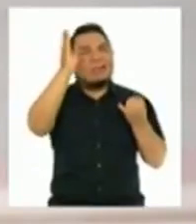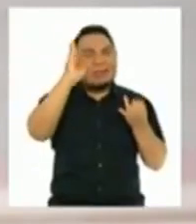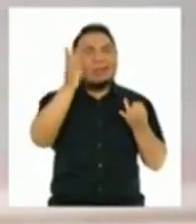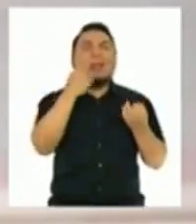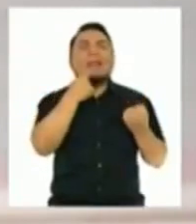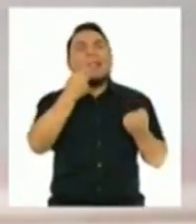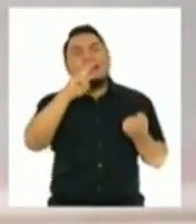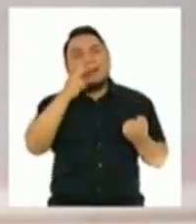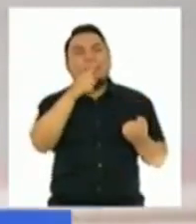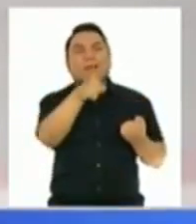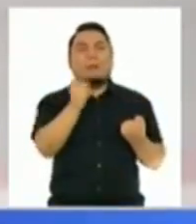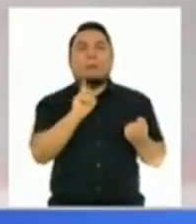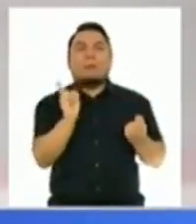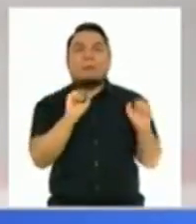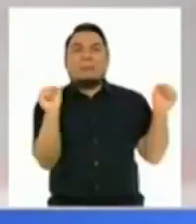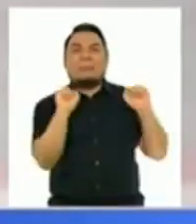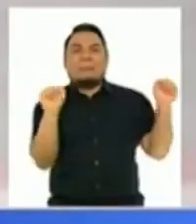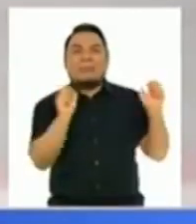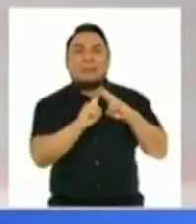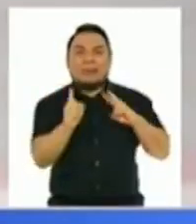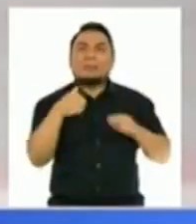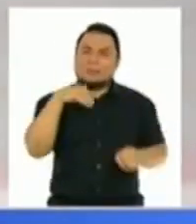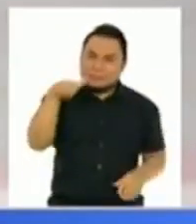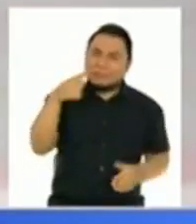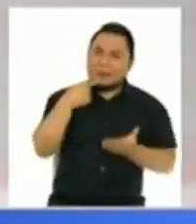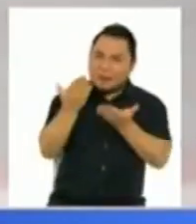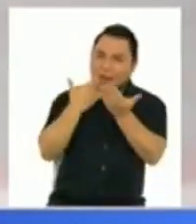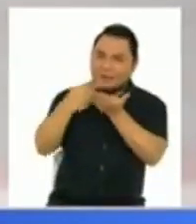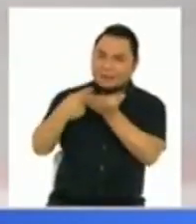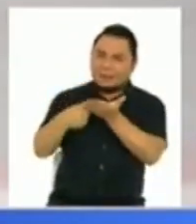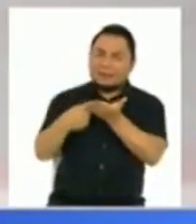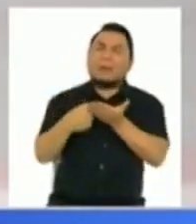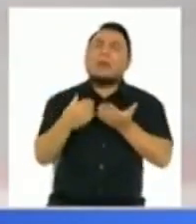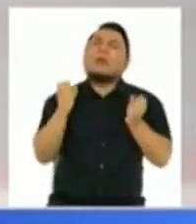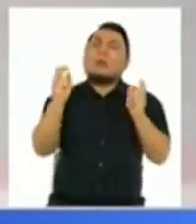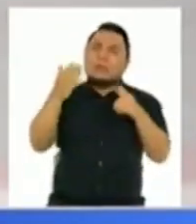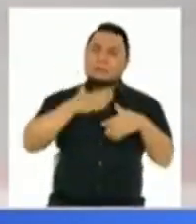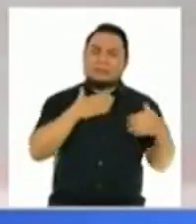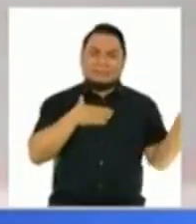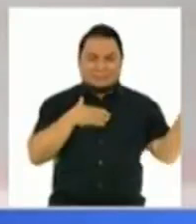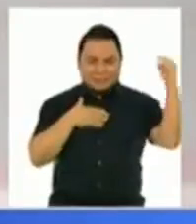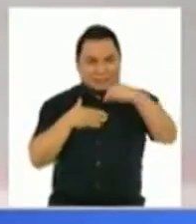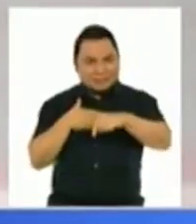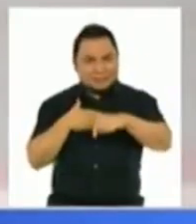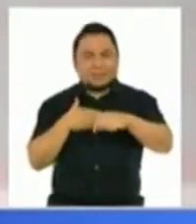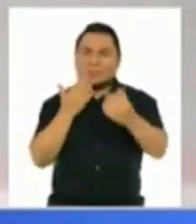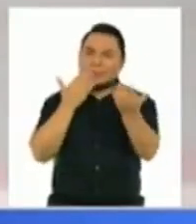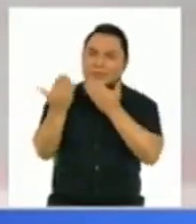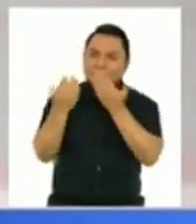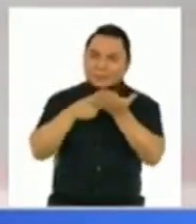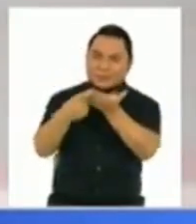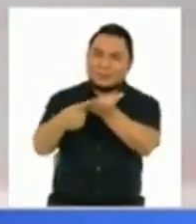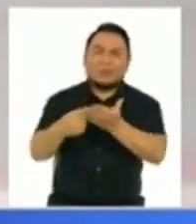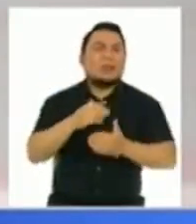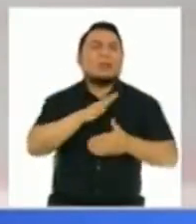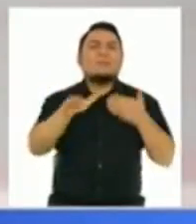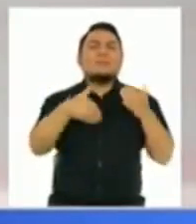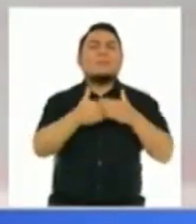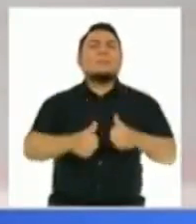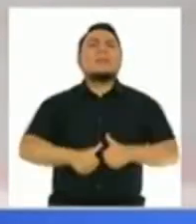para finalmente poder intercambiar ideas. Toda mi vida he dado la